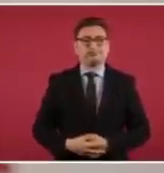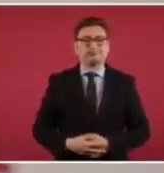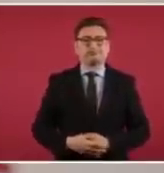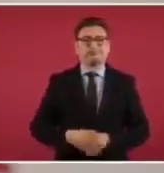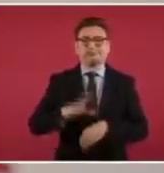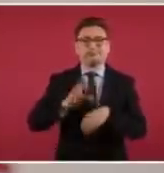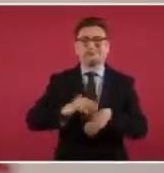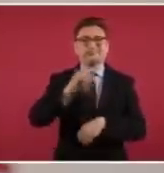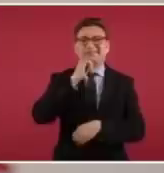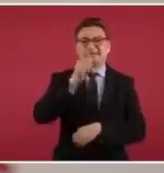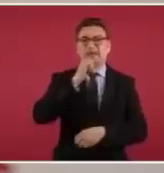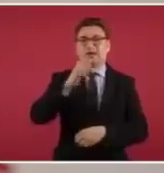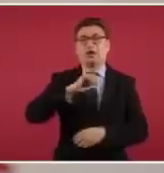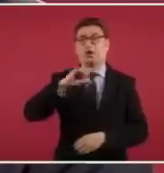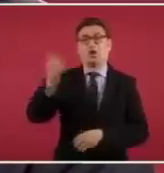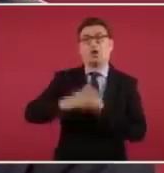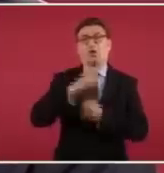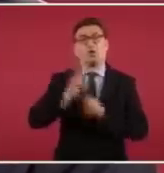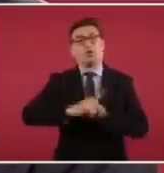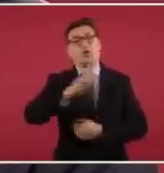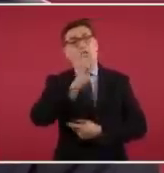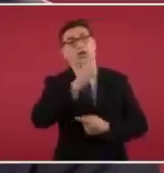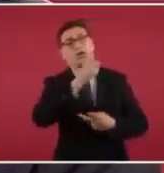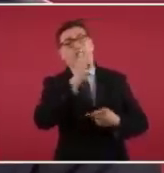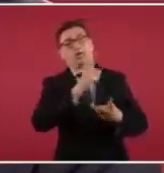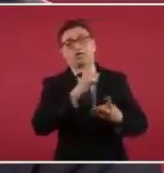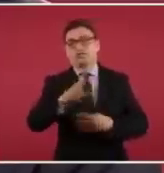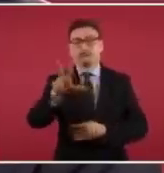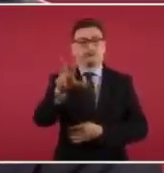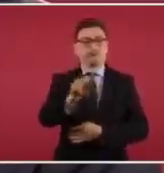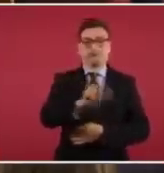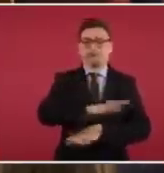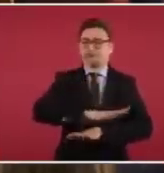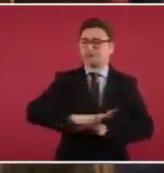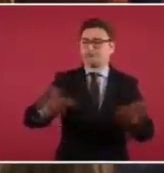ninguna amenaza, ninguna intervención del extranjero.